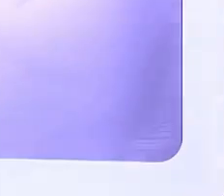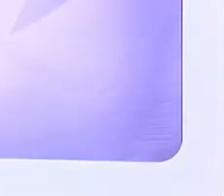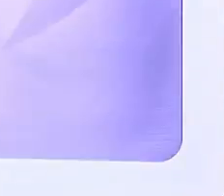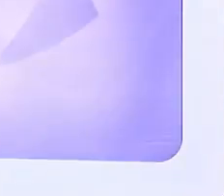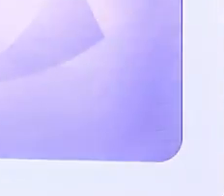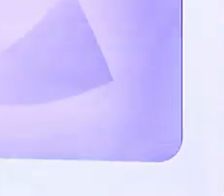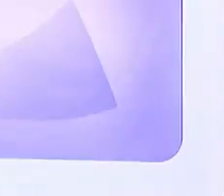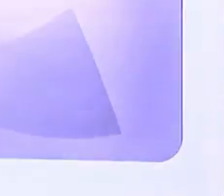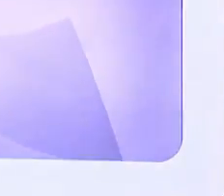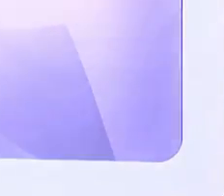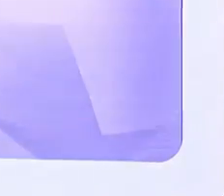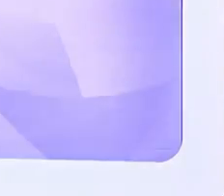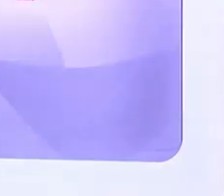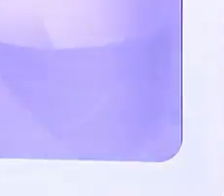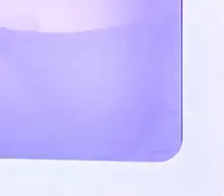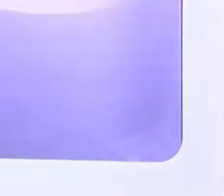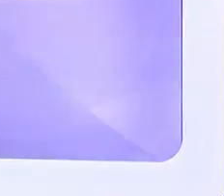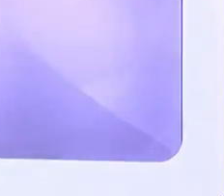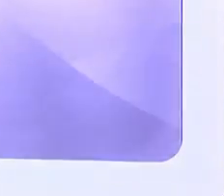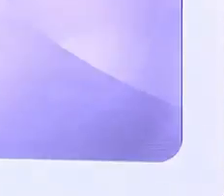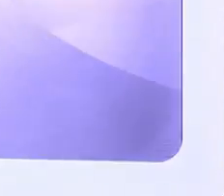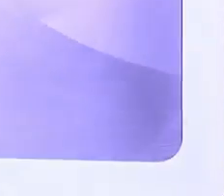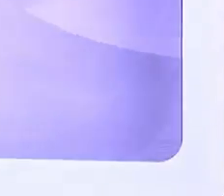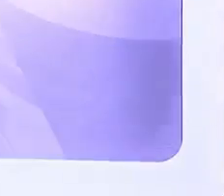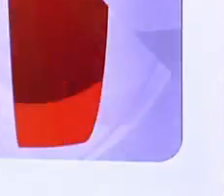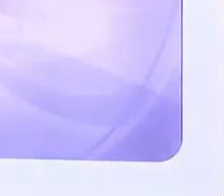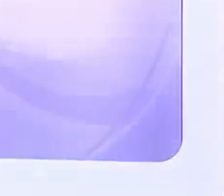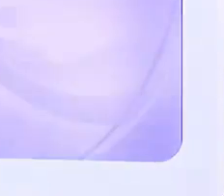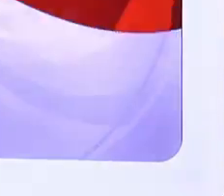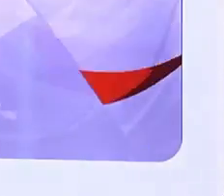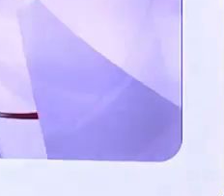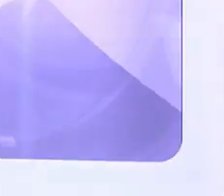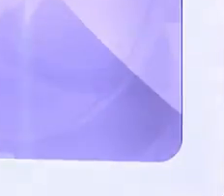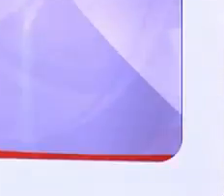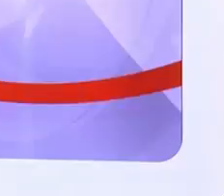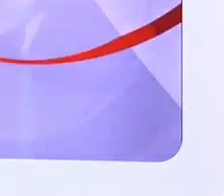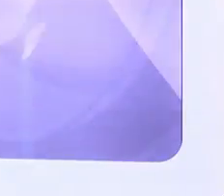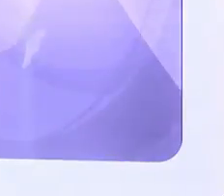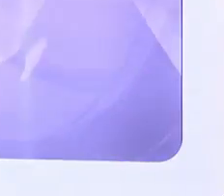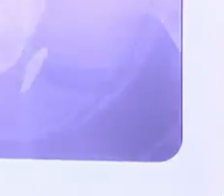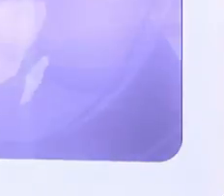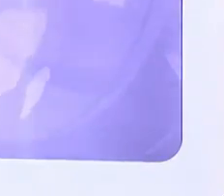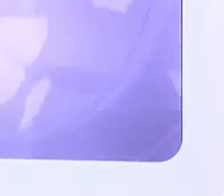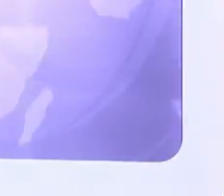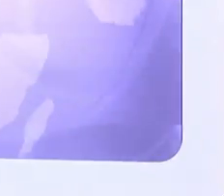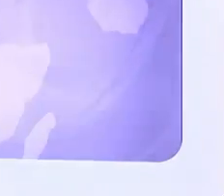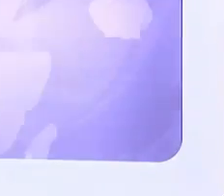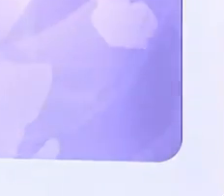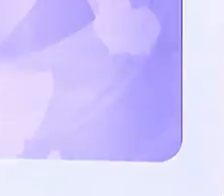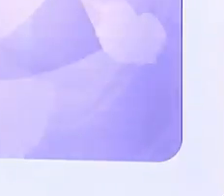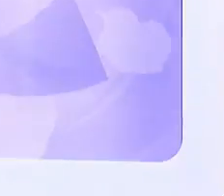Finalizó hoy la etapa número 11 del Tour de Francia y perdió 12 segundos